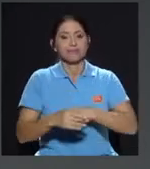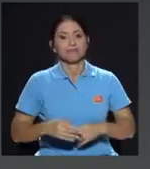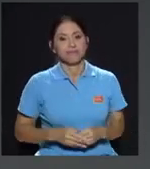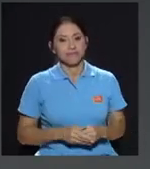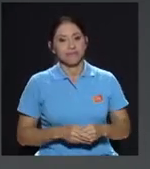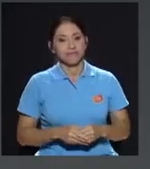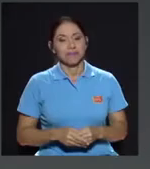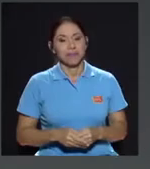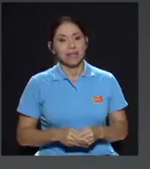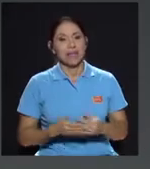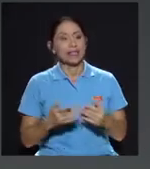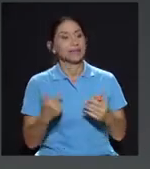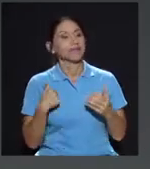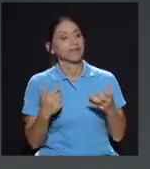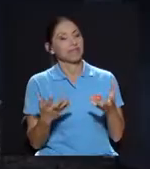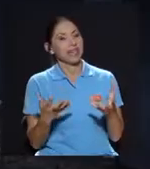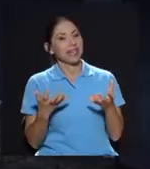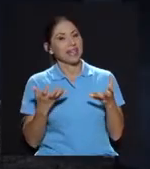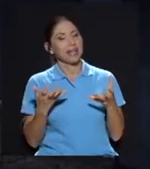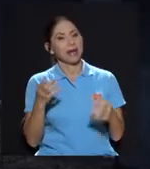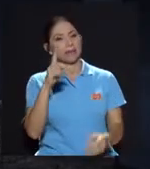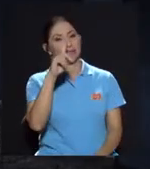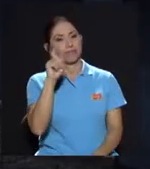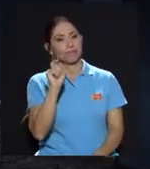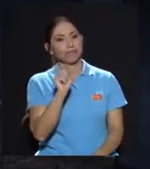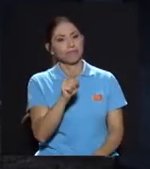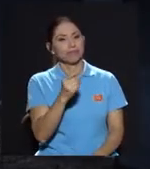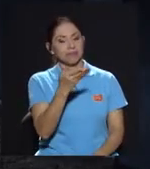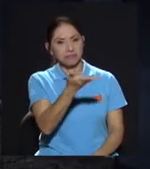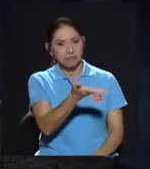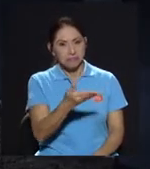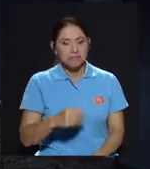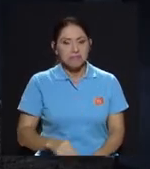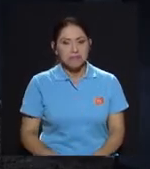la pregunta que quería formular le